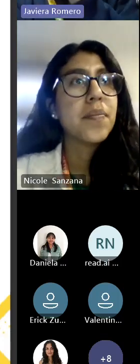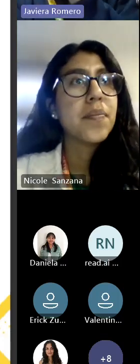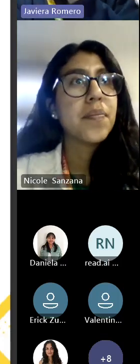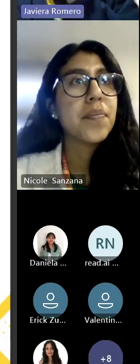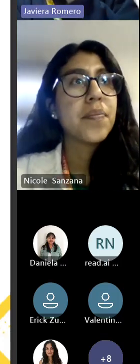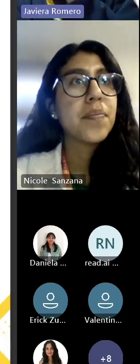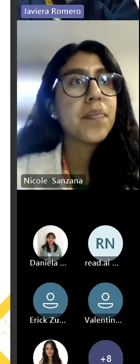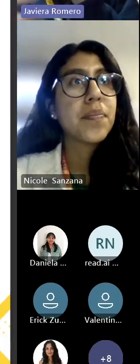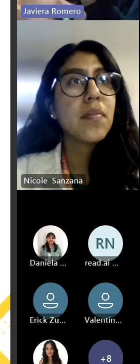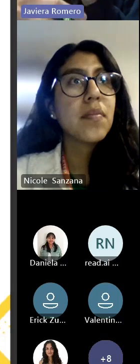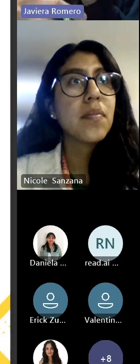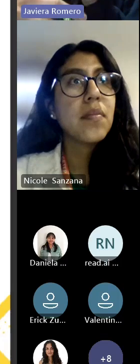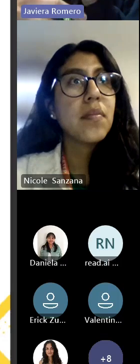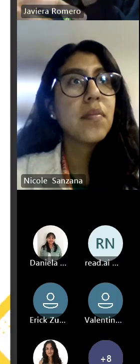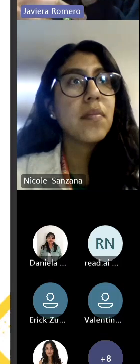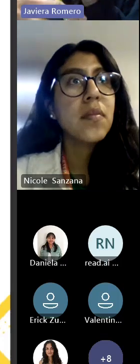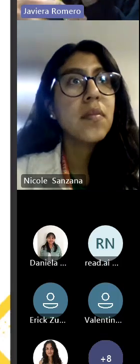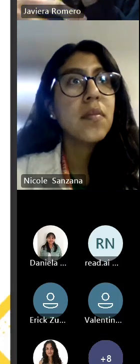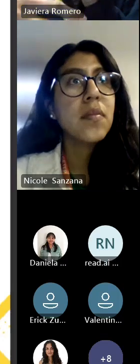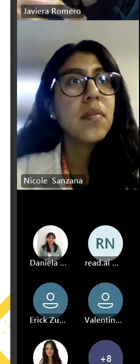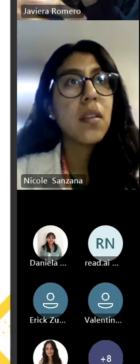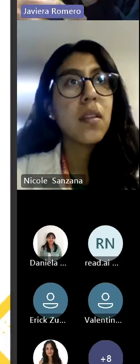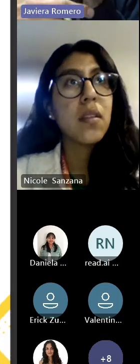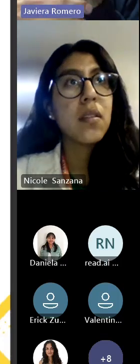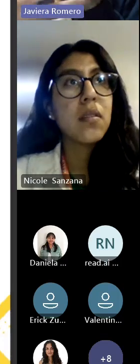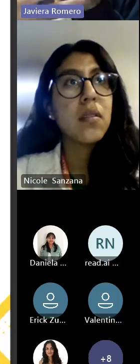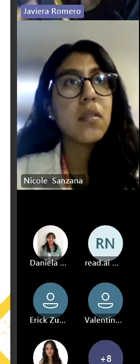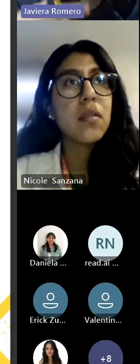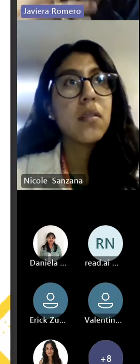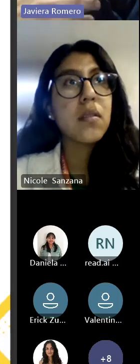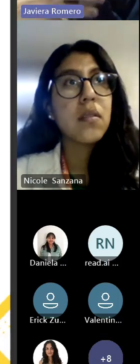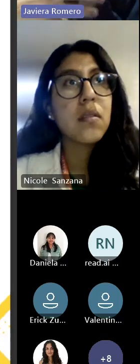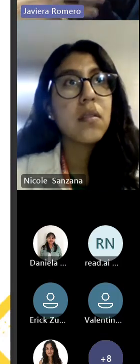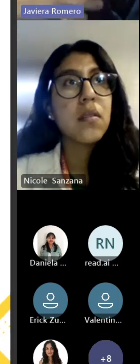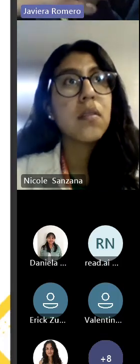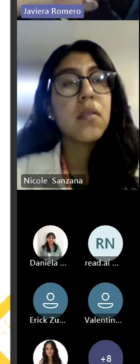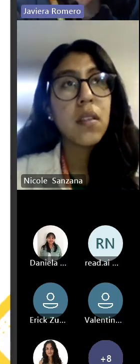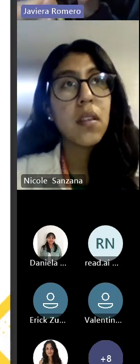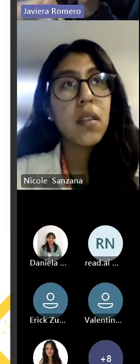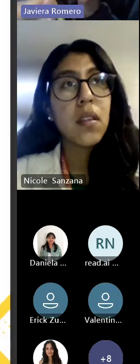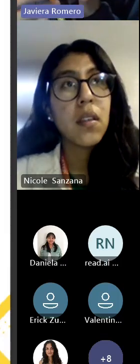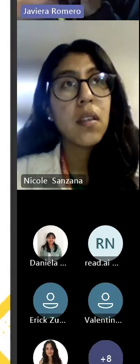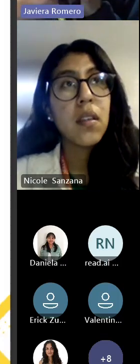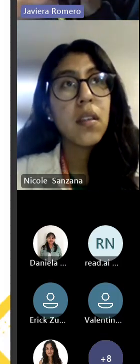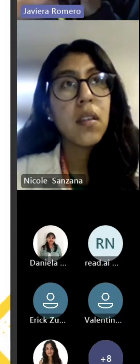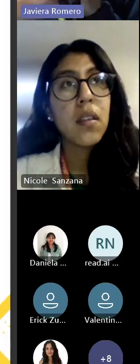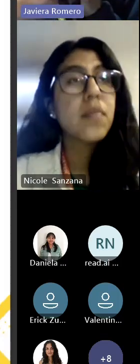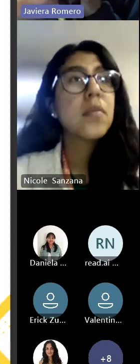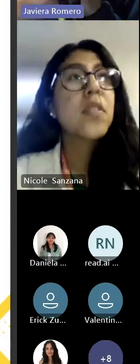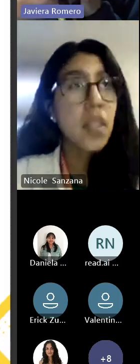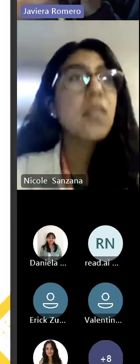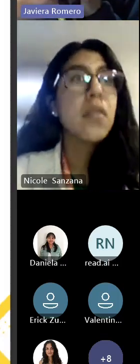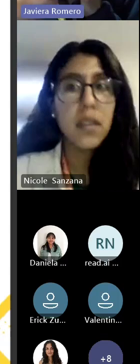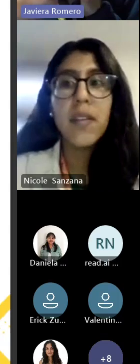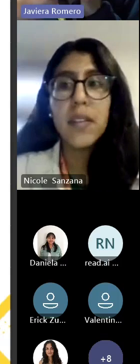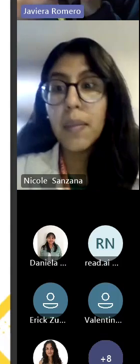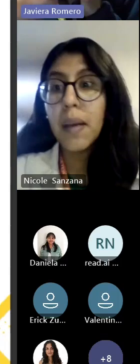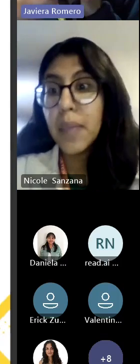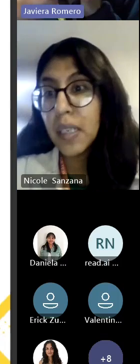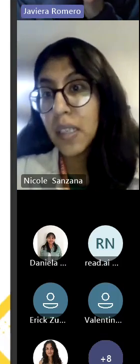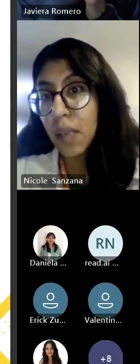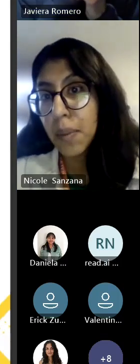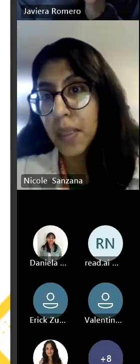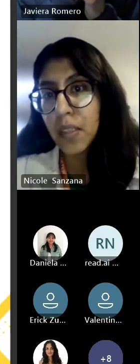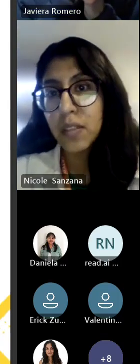Como a nivel como de posibles talleres que se hagan fuera del colegio, como redes de apoyo.